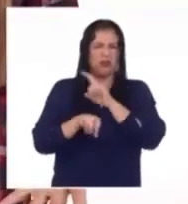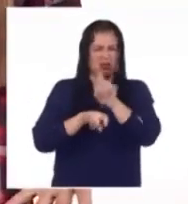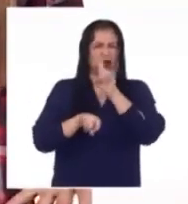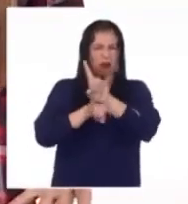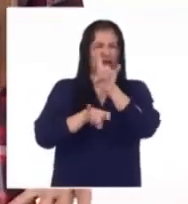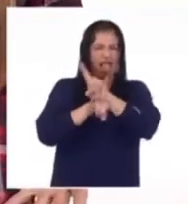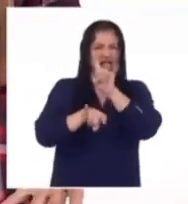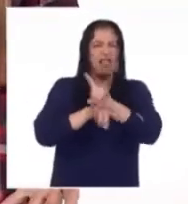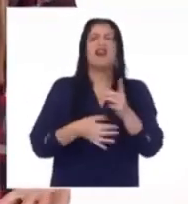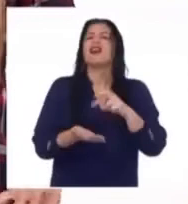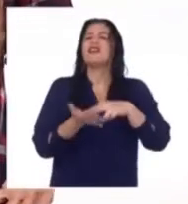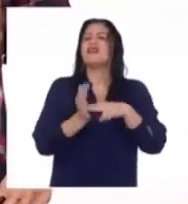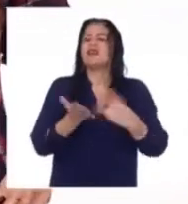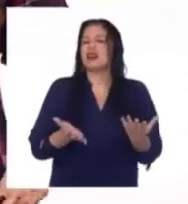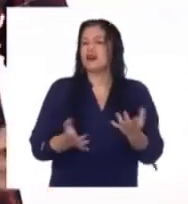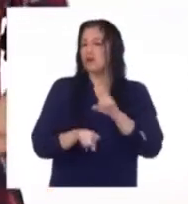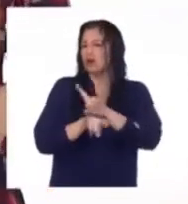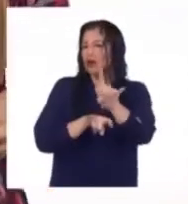es burlarse?